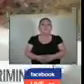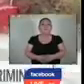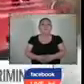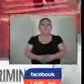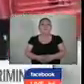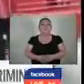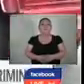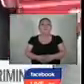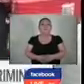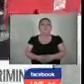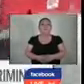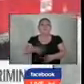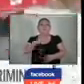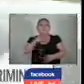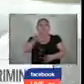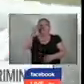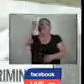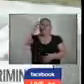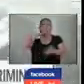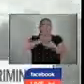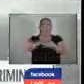Dios mío, santísimo.